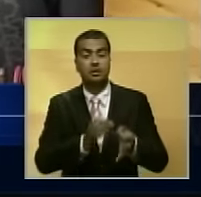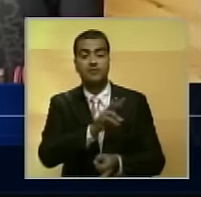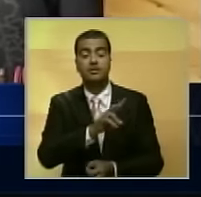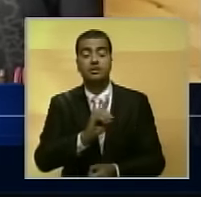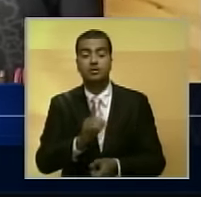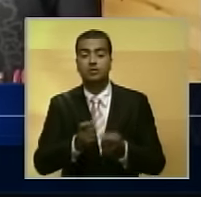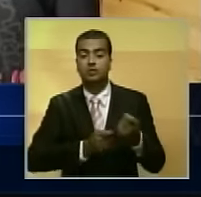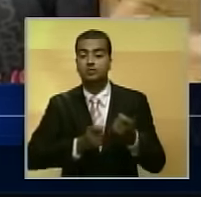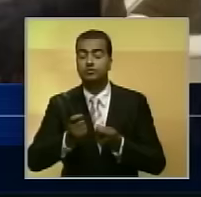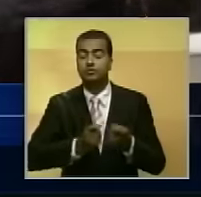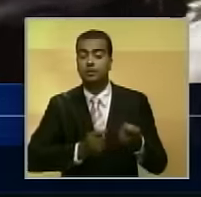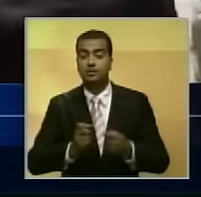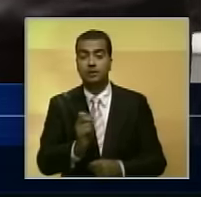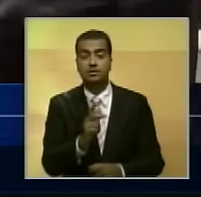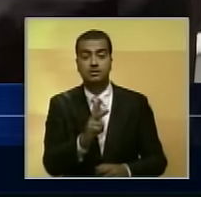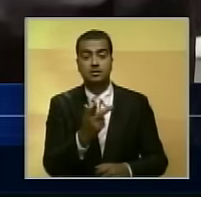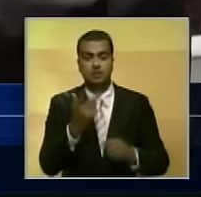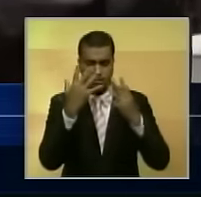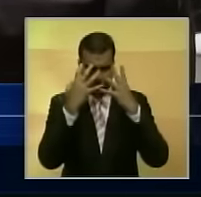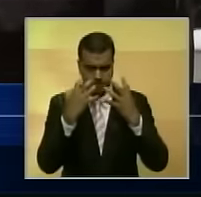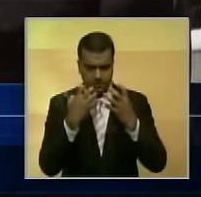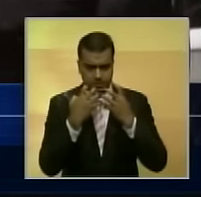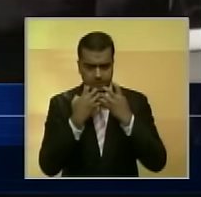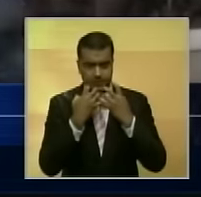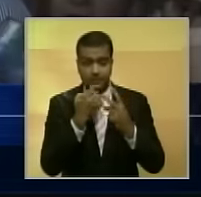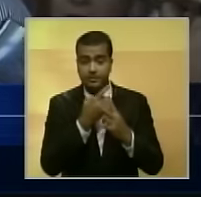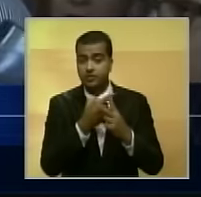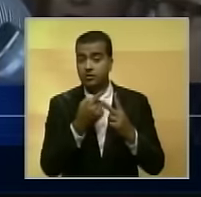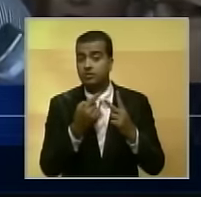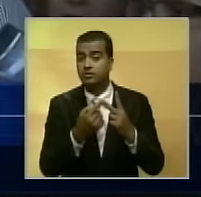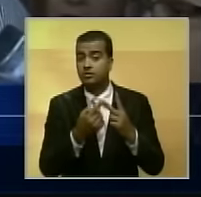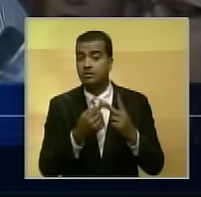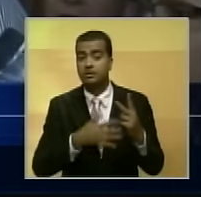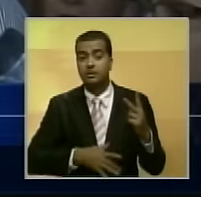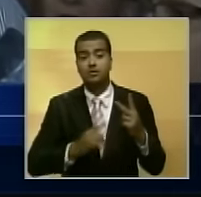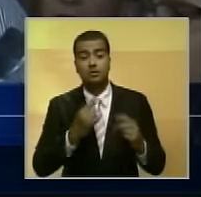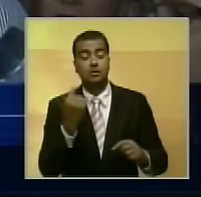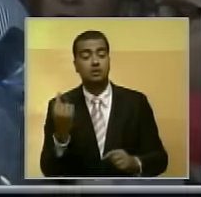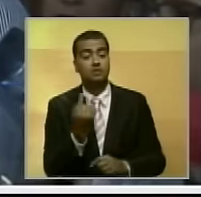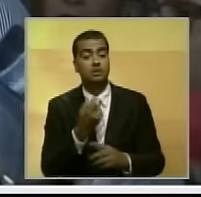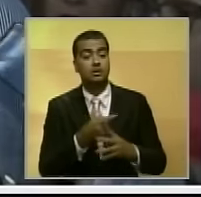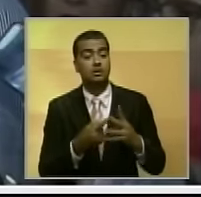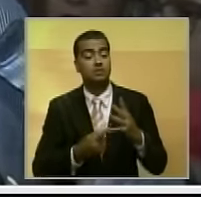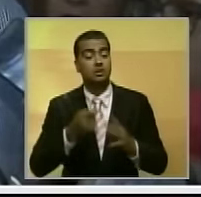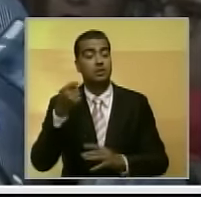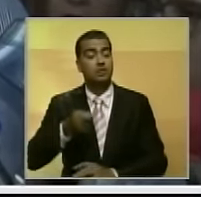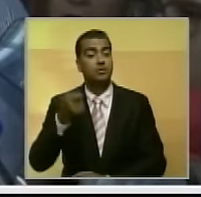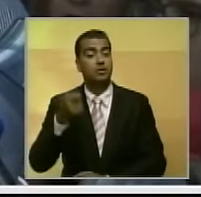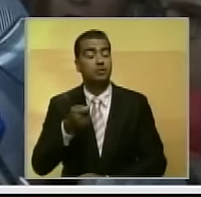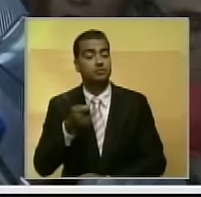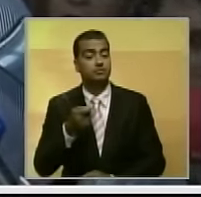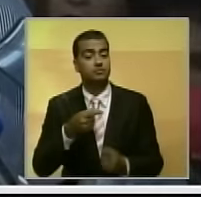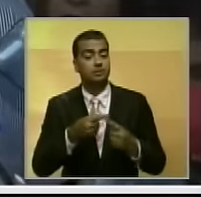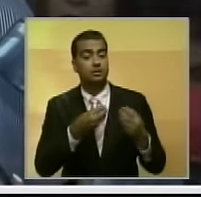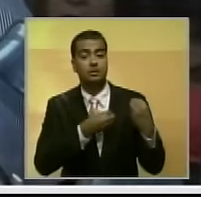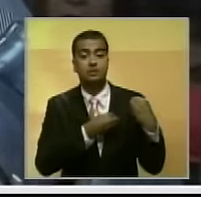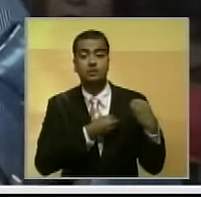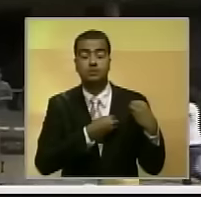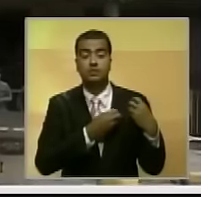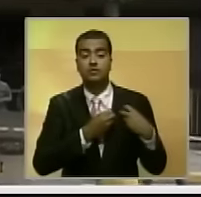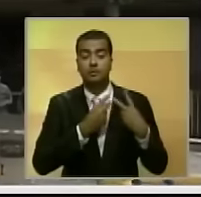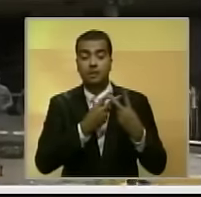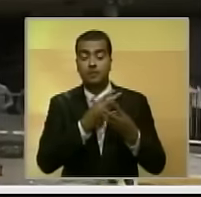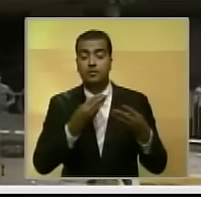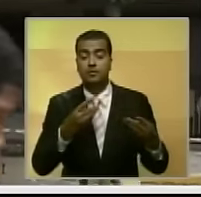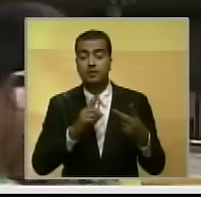21 de Control Tercero de Terrorismo. Ambos casos reposan en una misma causa. Los abogados, tanto del dirigente de Voluntad Popular